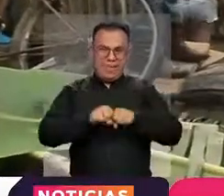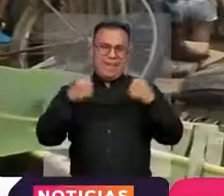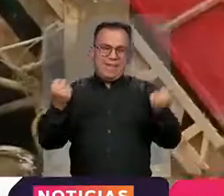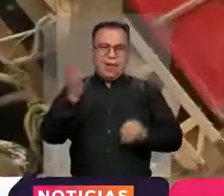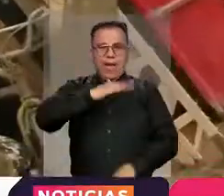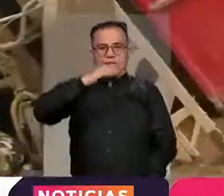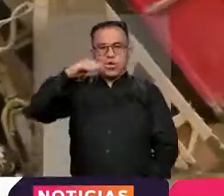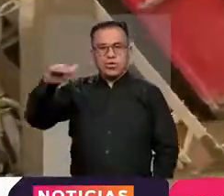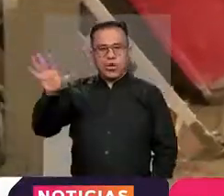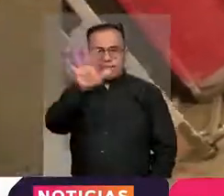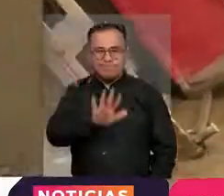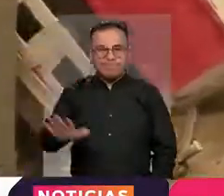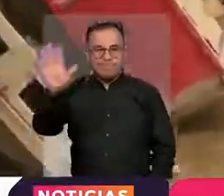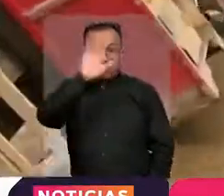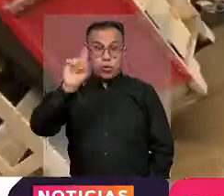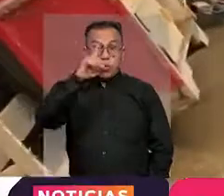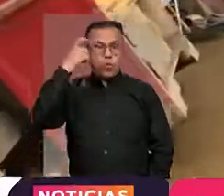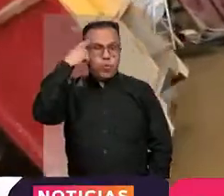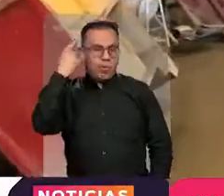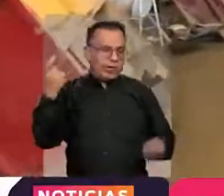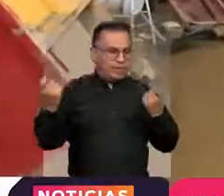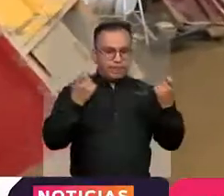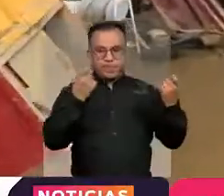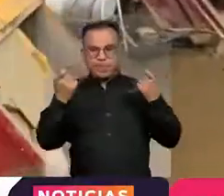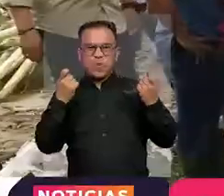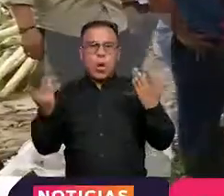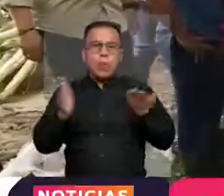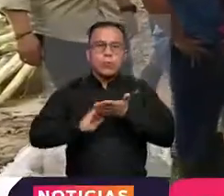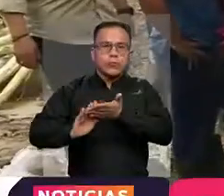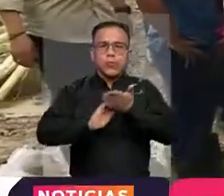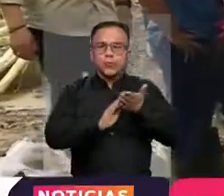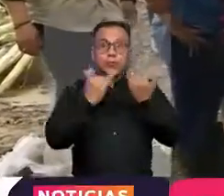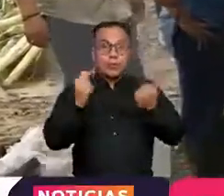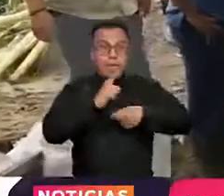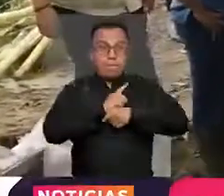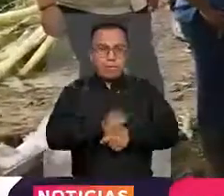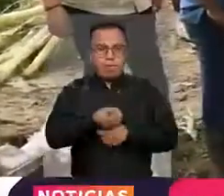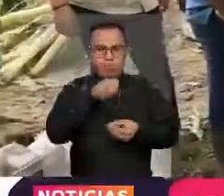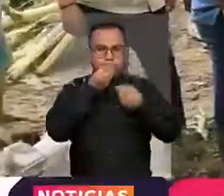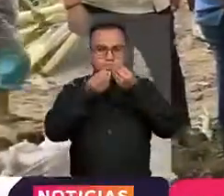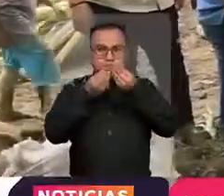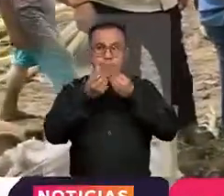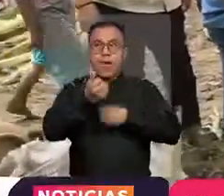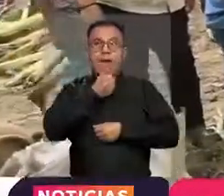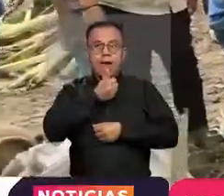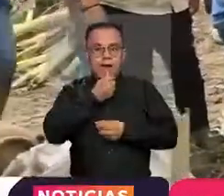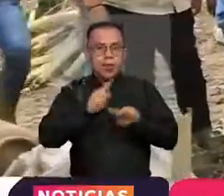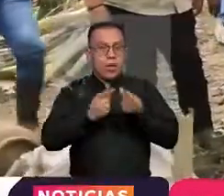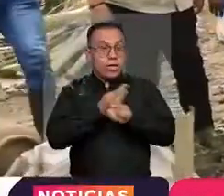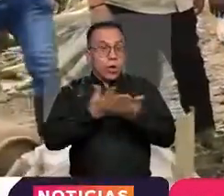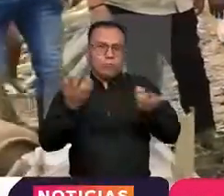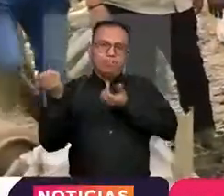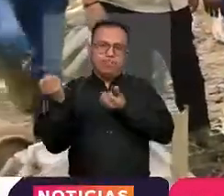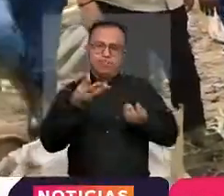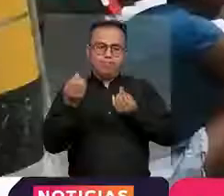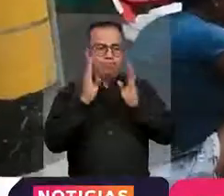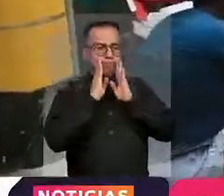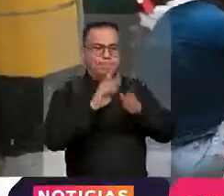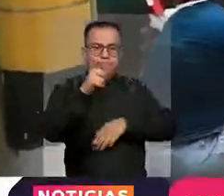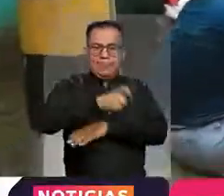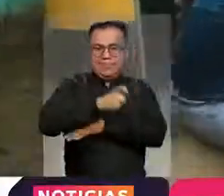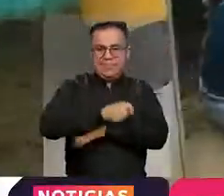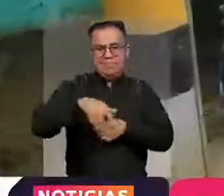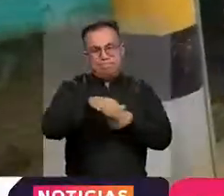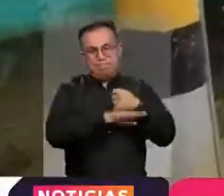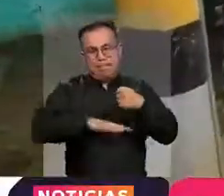antioqueño. El gobernador de Antioquia, Aníbal Gaviria, busca soluciones inmediatas como alimentación, agua potable y enseres para atender las